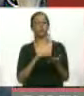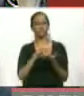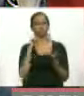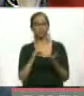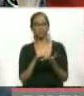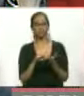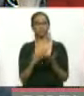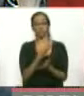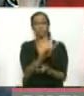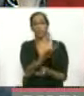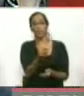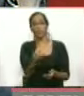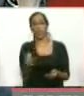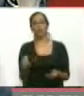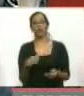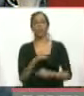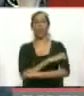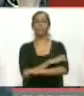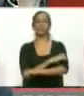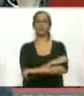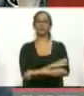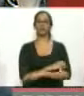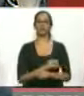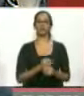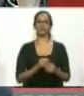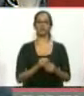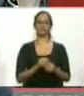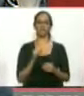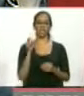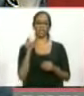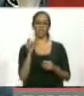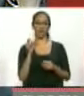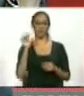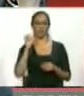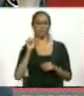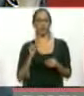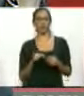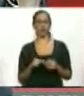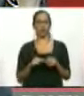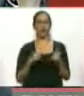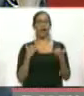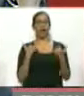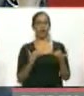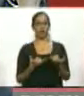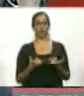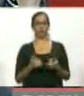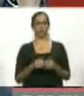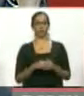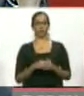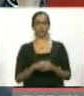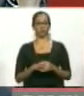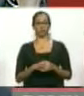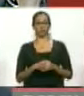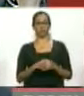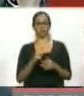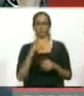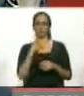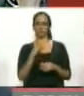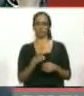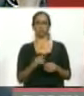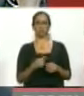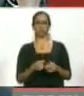mucha de la oposición criticó para ese momento ahora pues dicen que